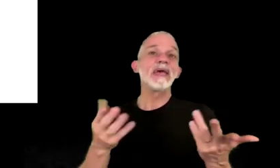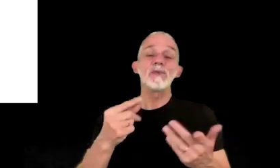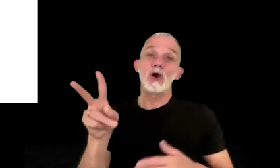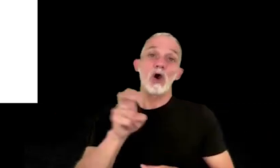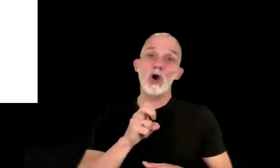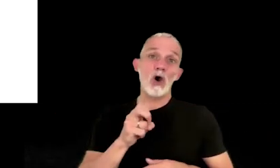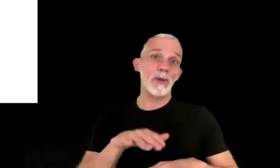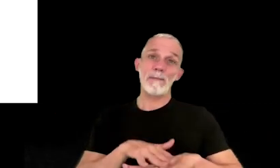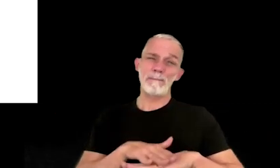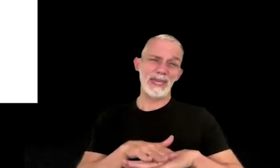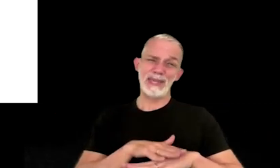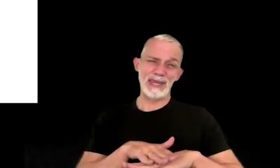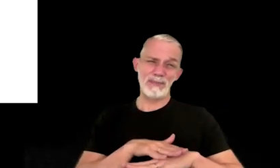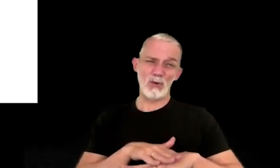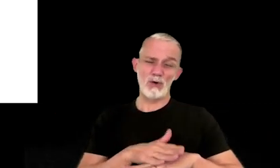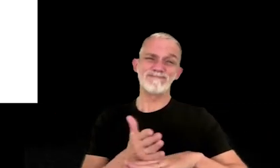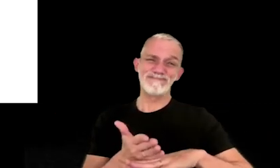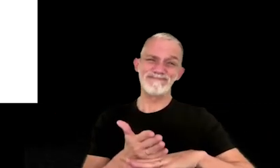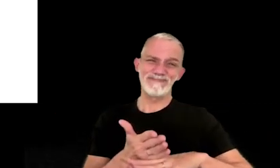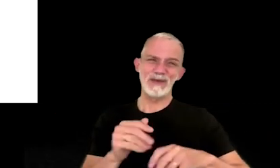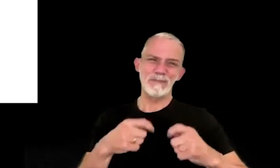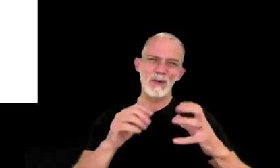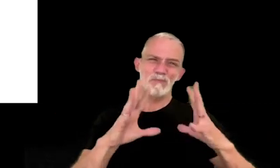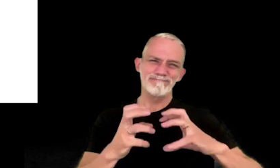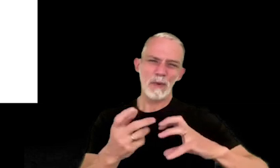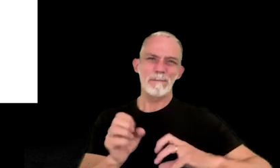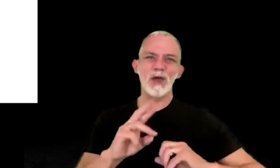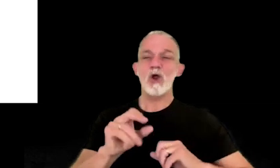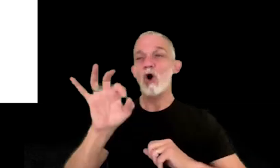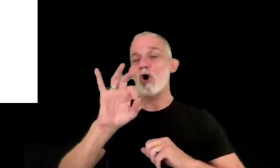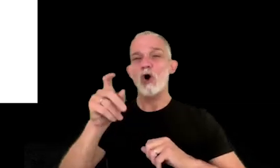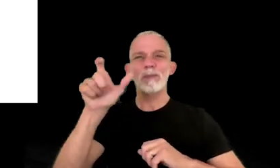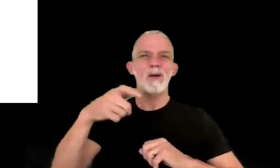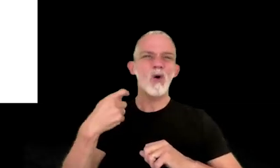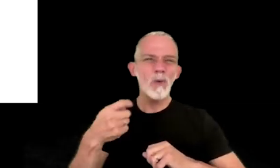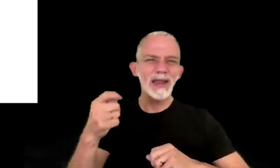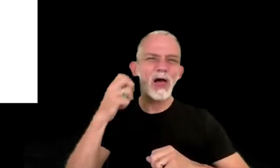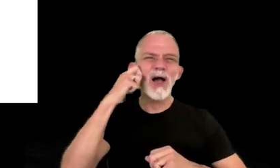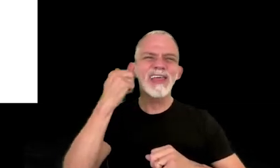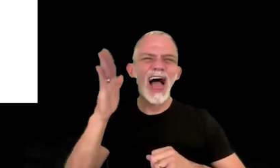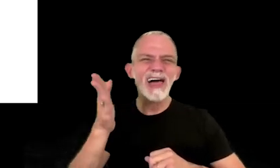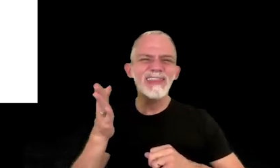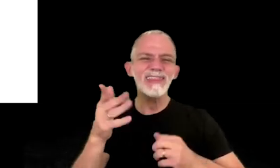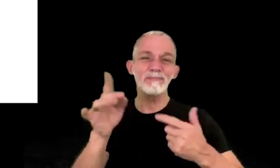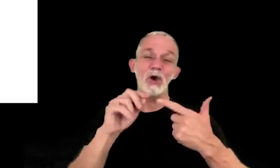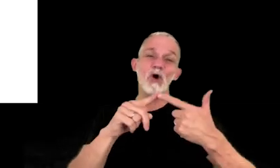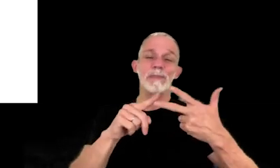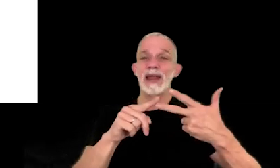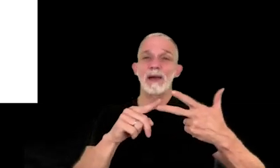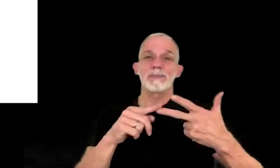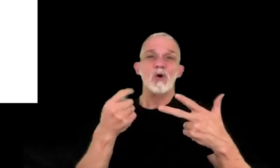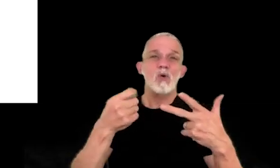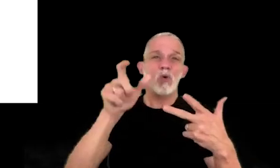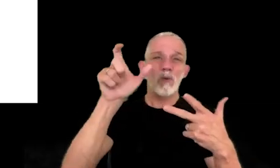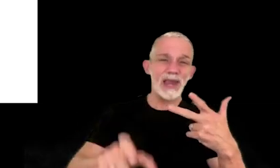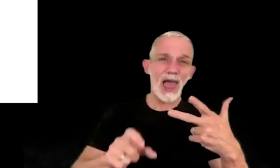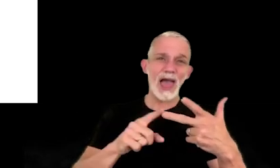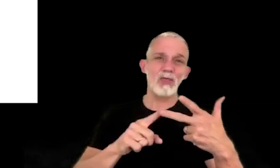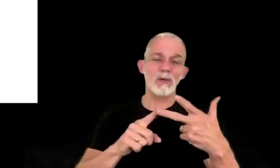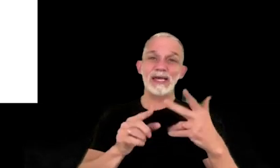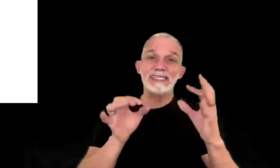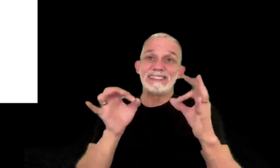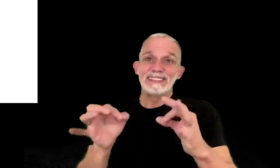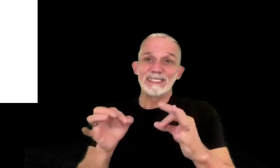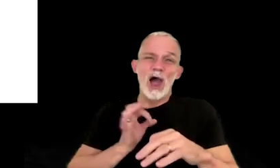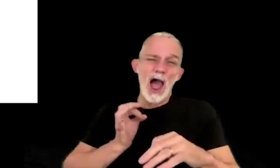la jubilación mínima, para aquel jubilado por edad avanzada, para aquel jubilado que no ha llegado a todos